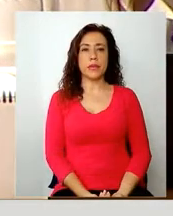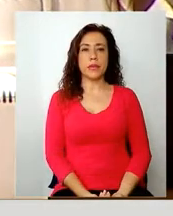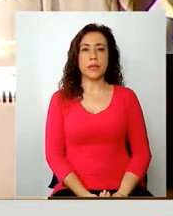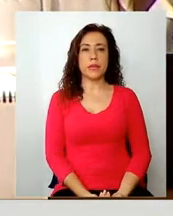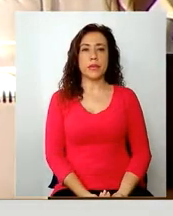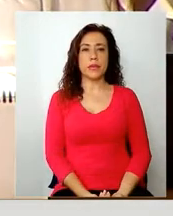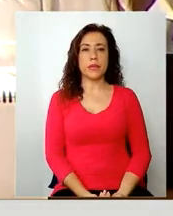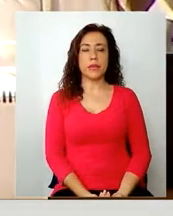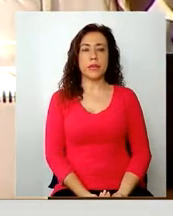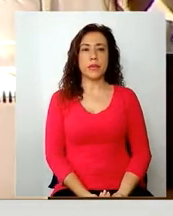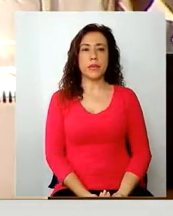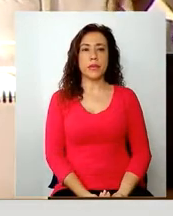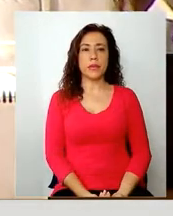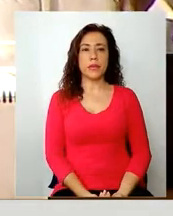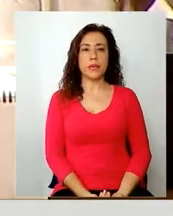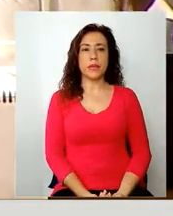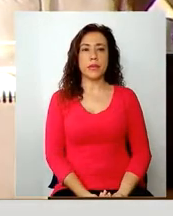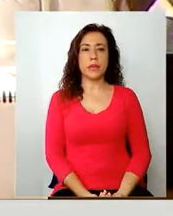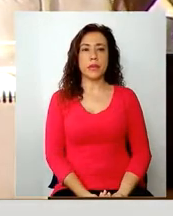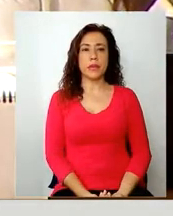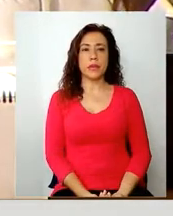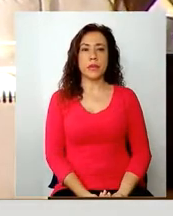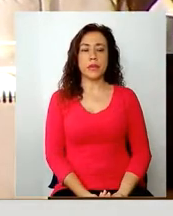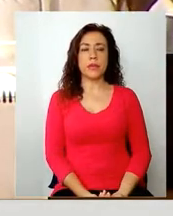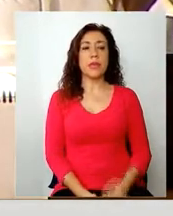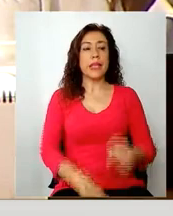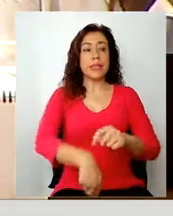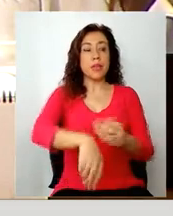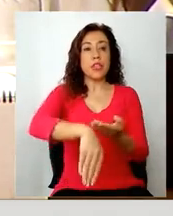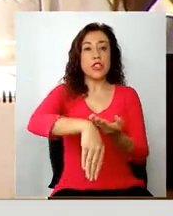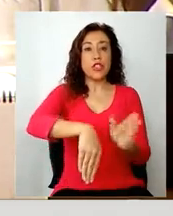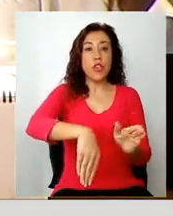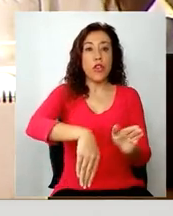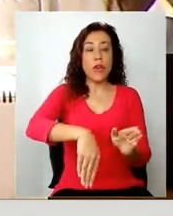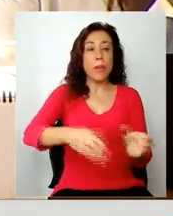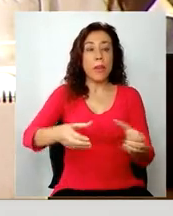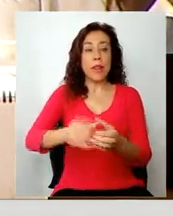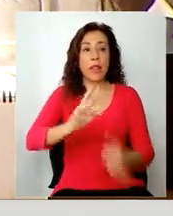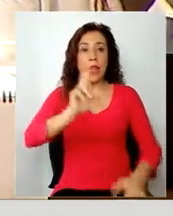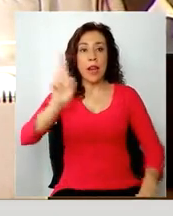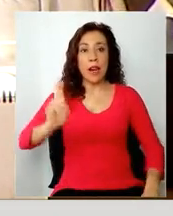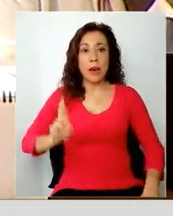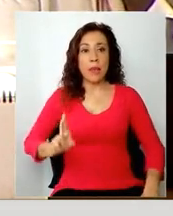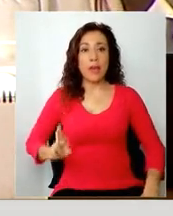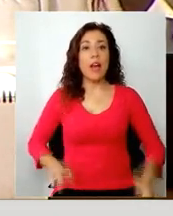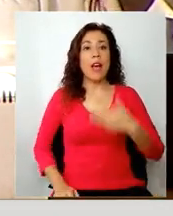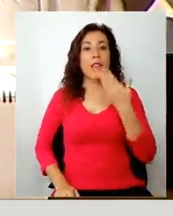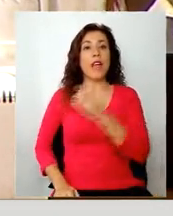el diputado Luis Sánchez en el tiempo restante el partido republicano Le ofrezco la palabra el diputado Luis Sánchez